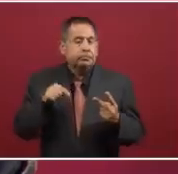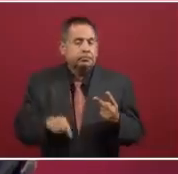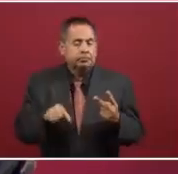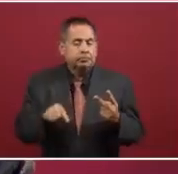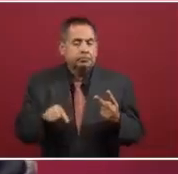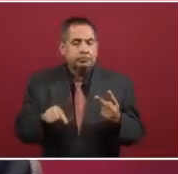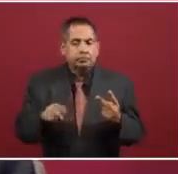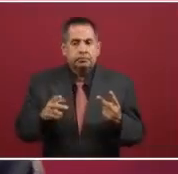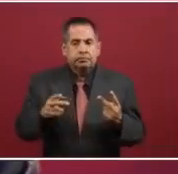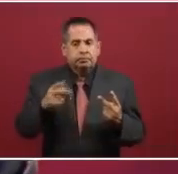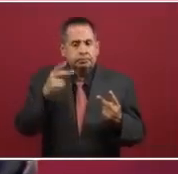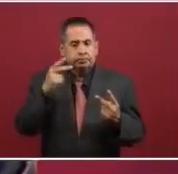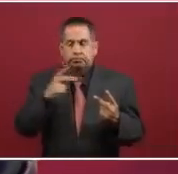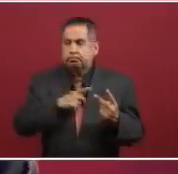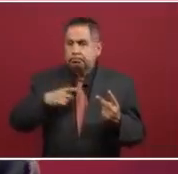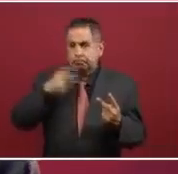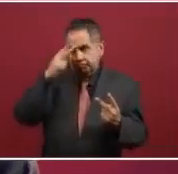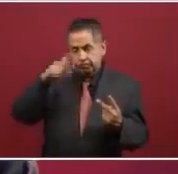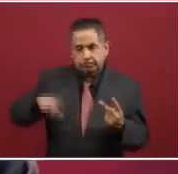Haciendo un repaso